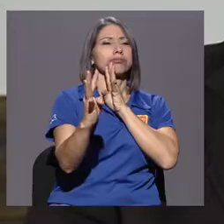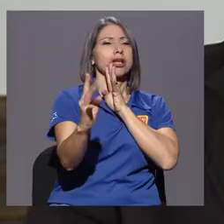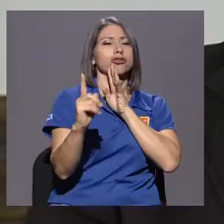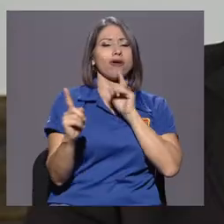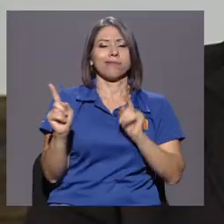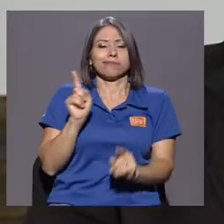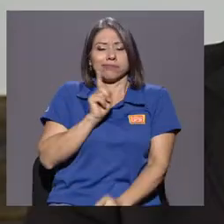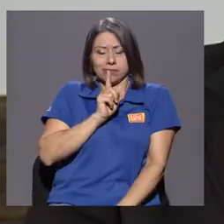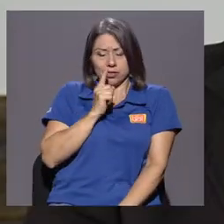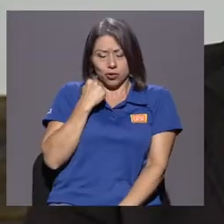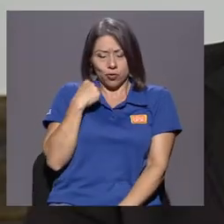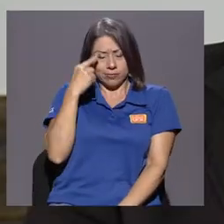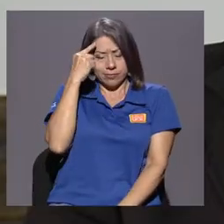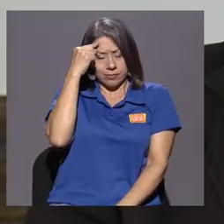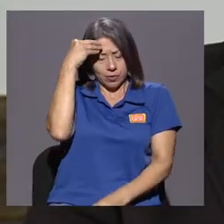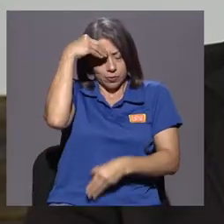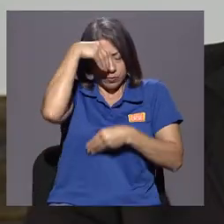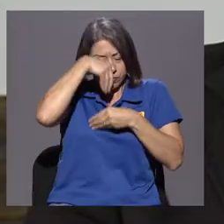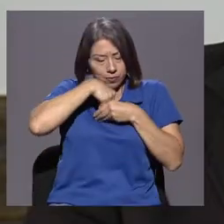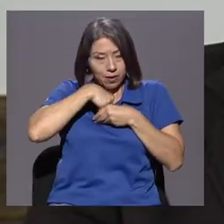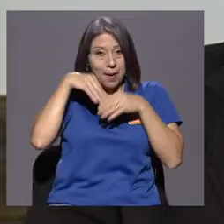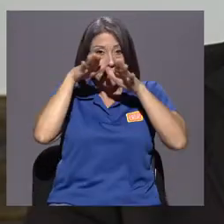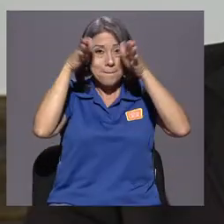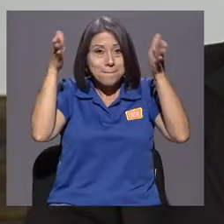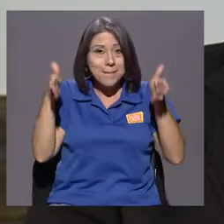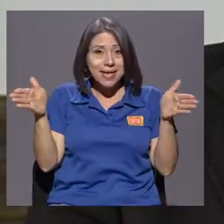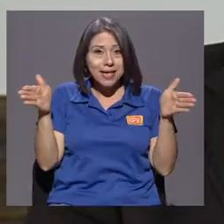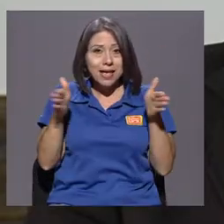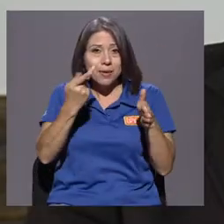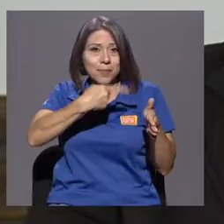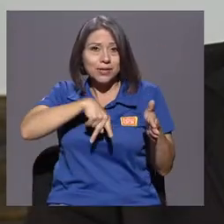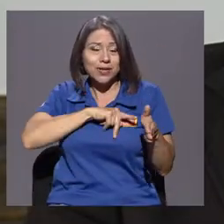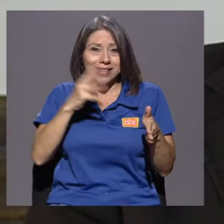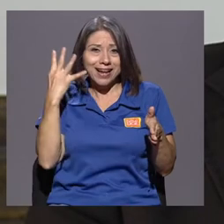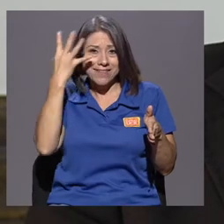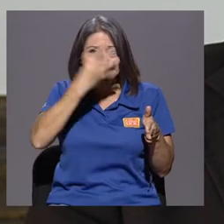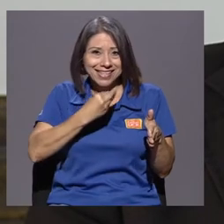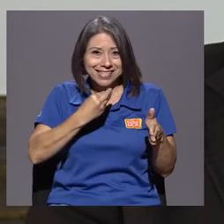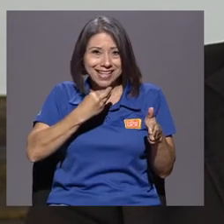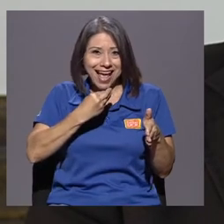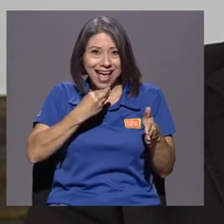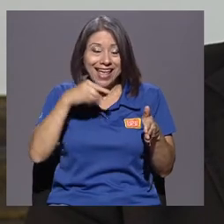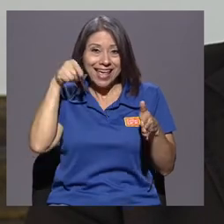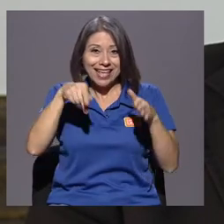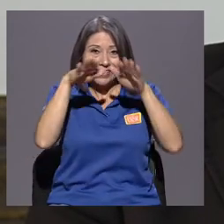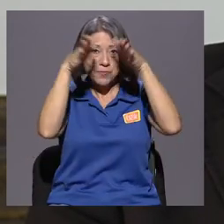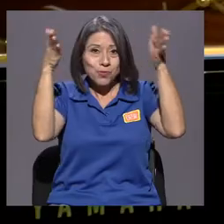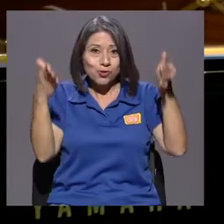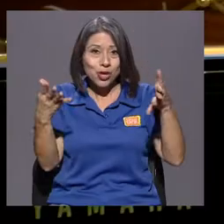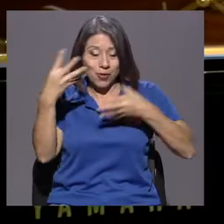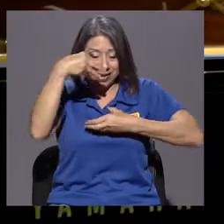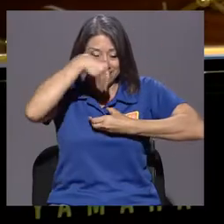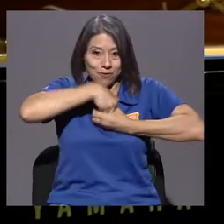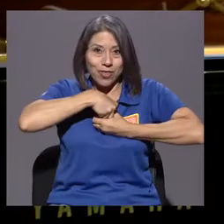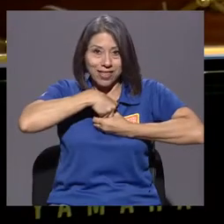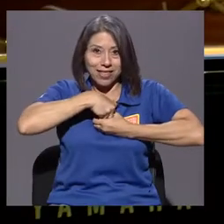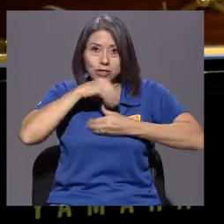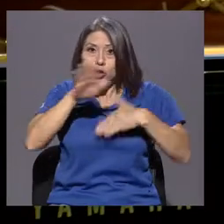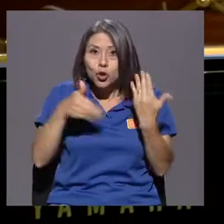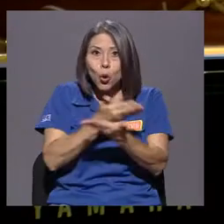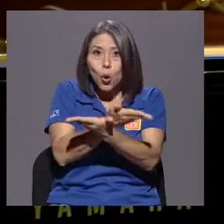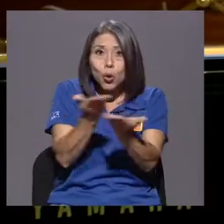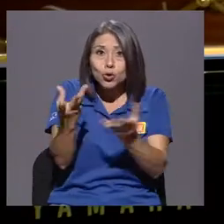personal de la belleza en ese museo que llevo dentro que todos llevamos dentro tenía mis melodías favoritas